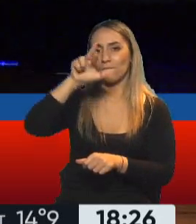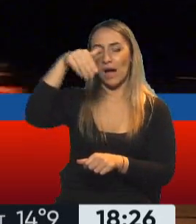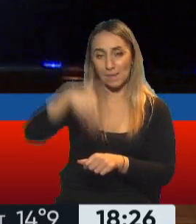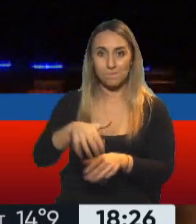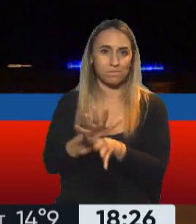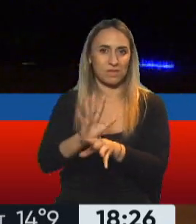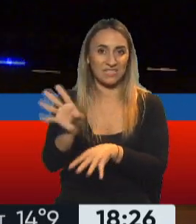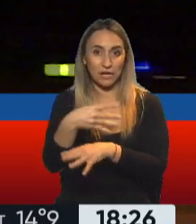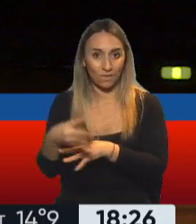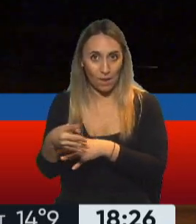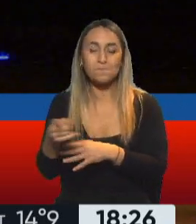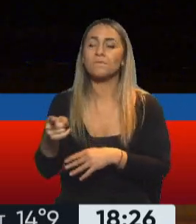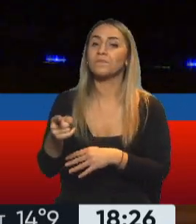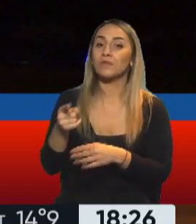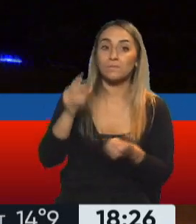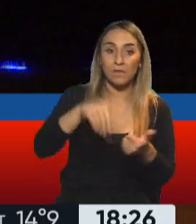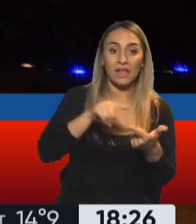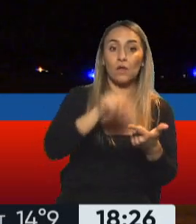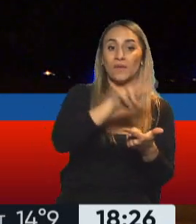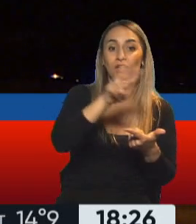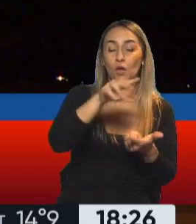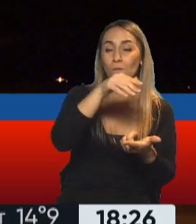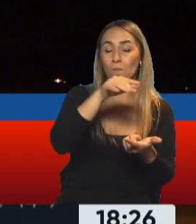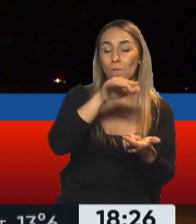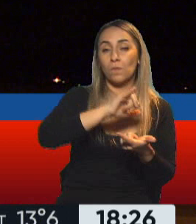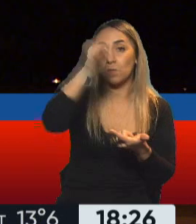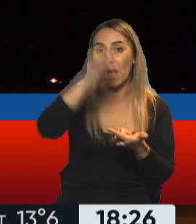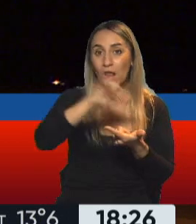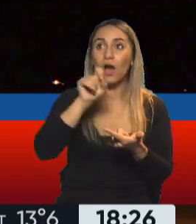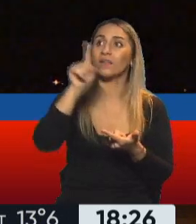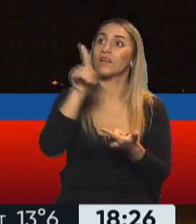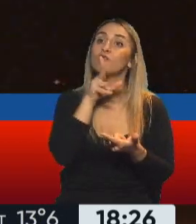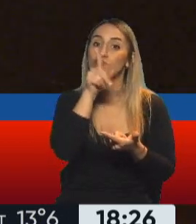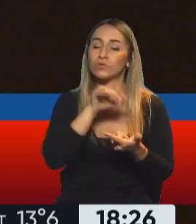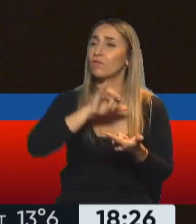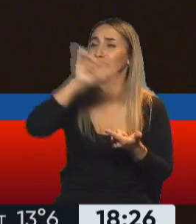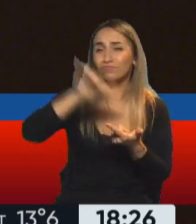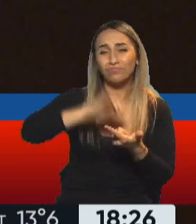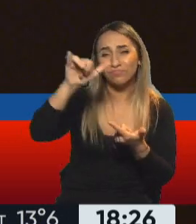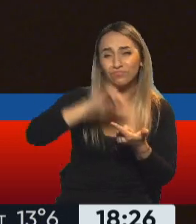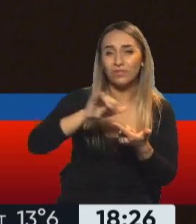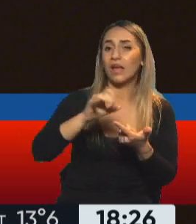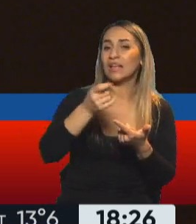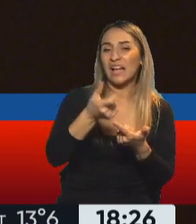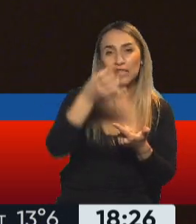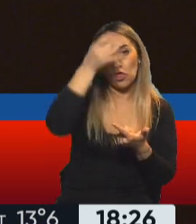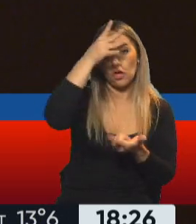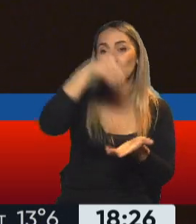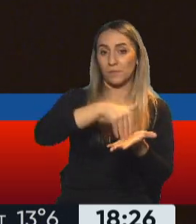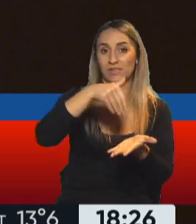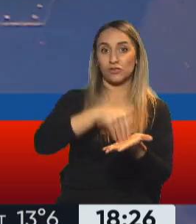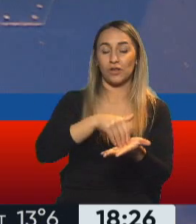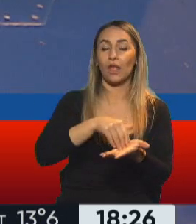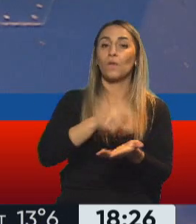de Rusia, a los 22 vuelos, perdón, de Rusia en donde llegaron casi 12 millones de Sputnik